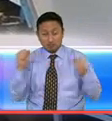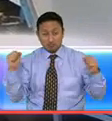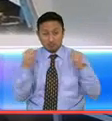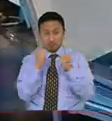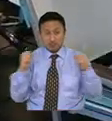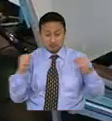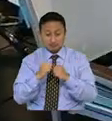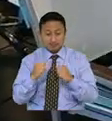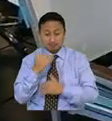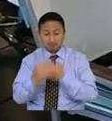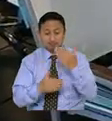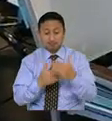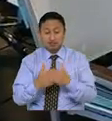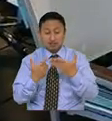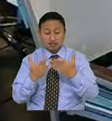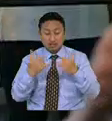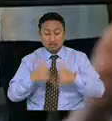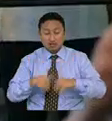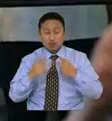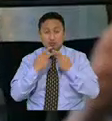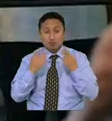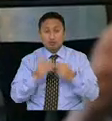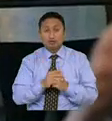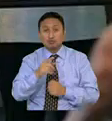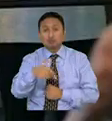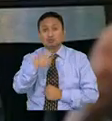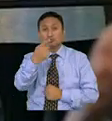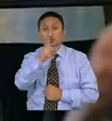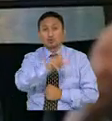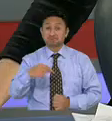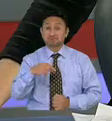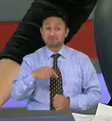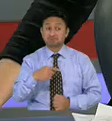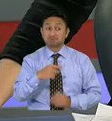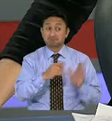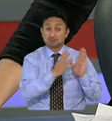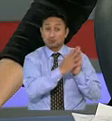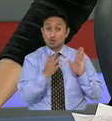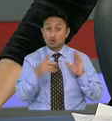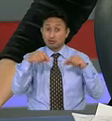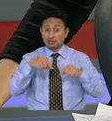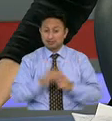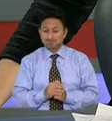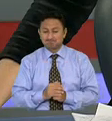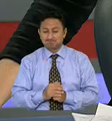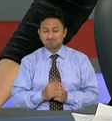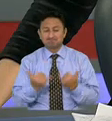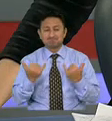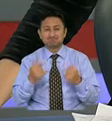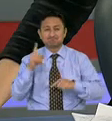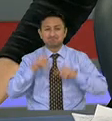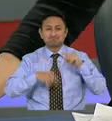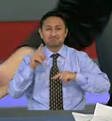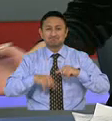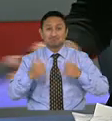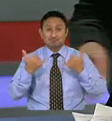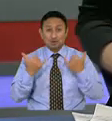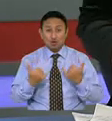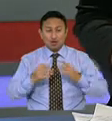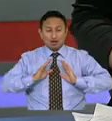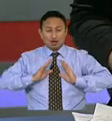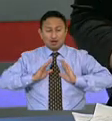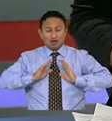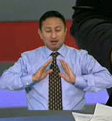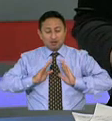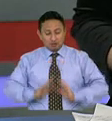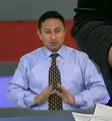y retomará su agenda pública desde el próximo lunes. Con esto, amigos, nos despedimos. Es momento de